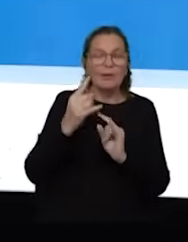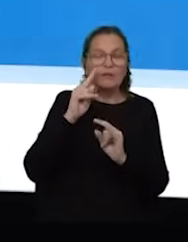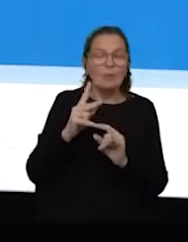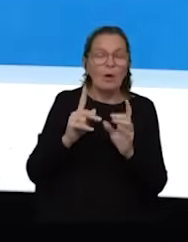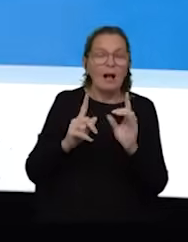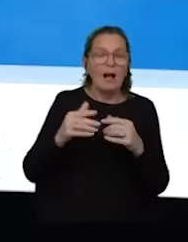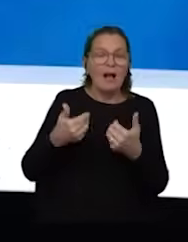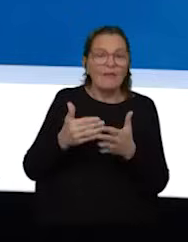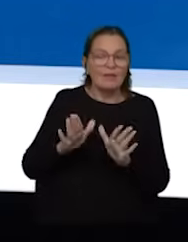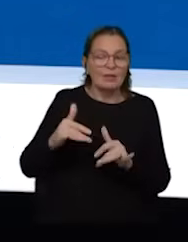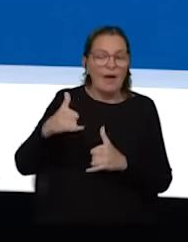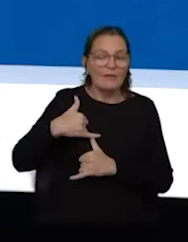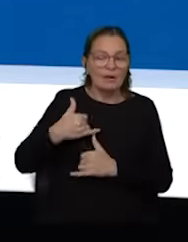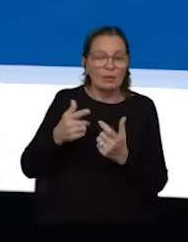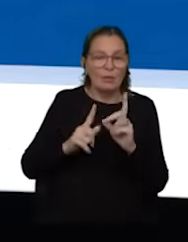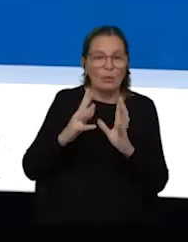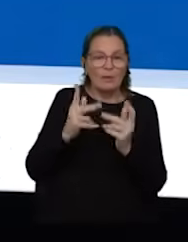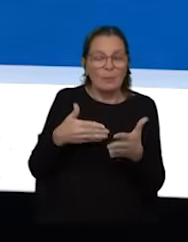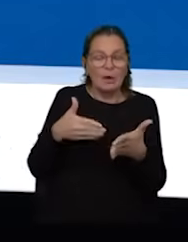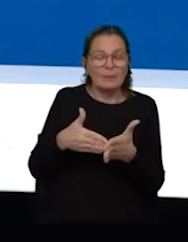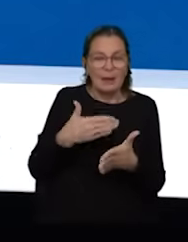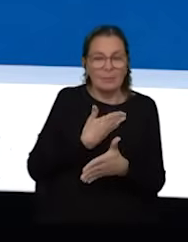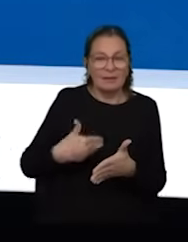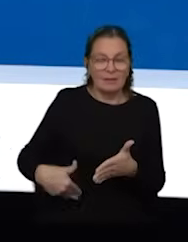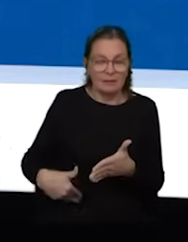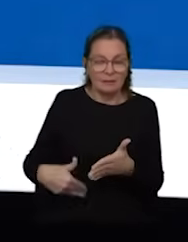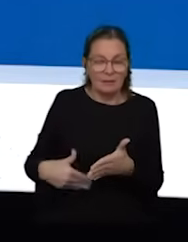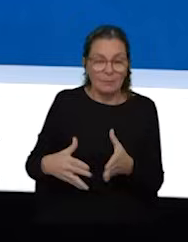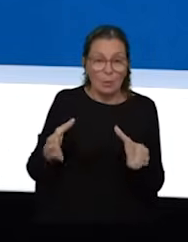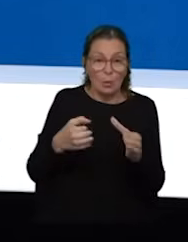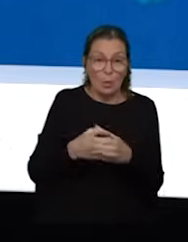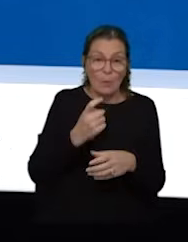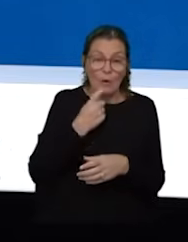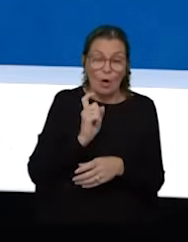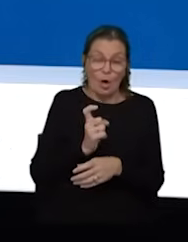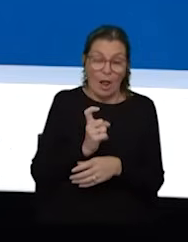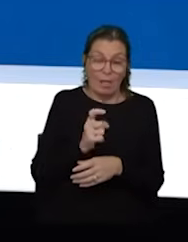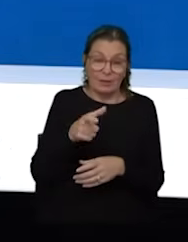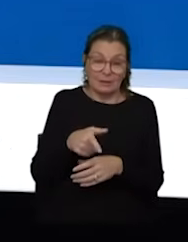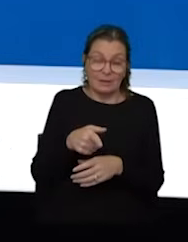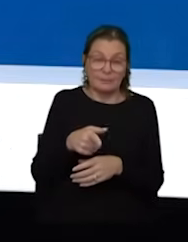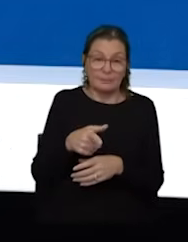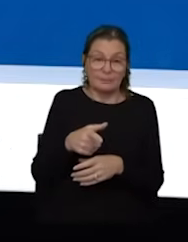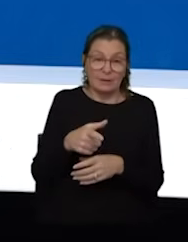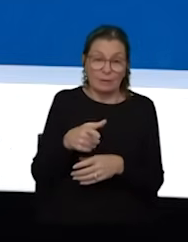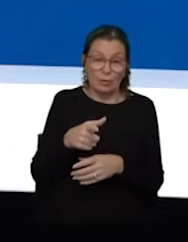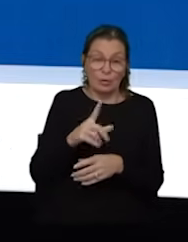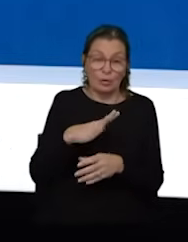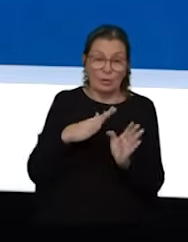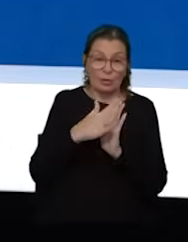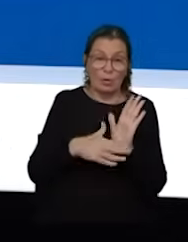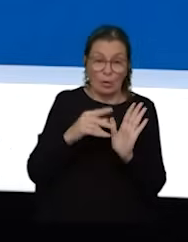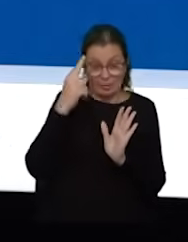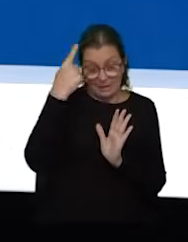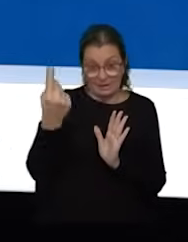forma este limita al presidente en este caso es el partido Colorado que ante la presión no solo nacional sino también